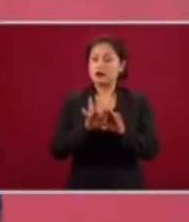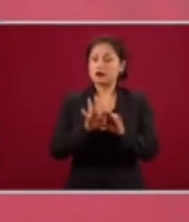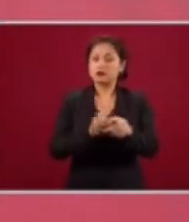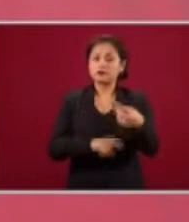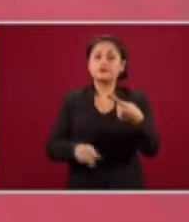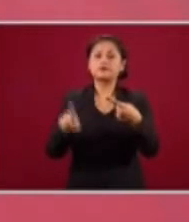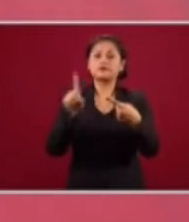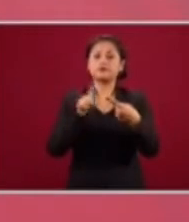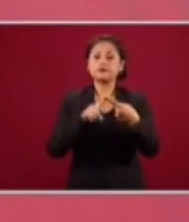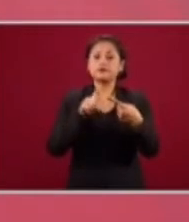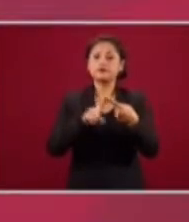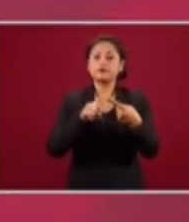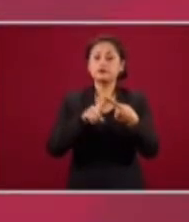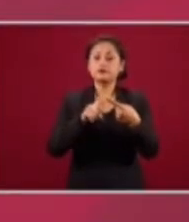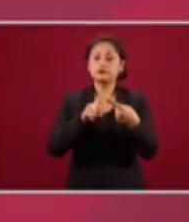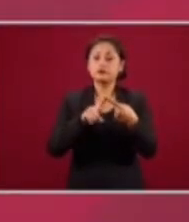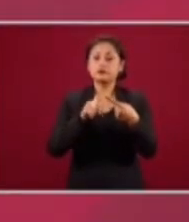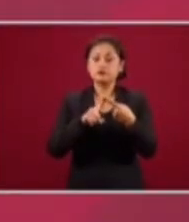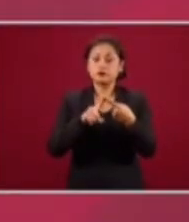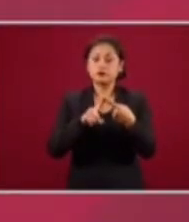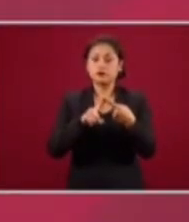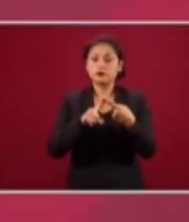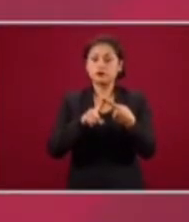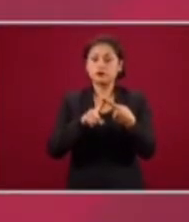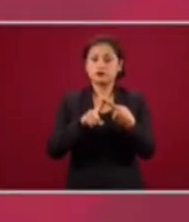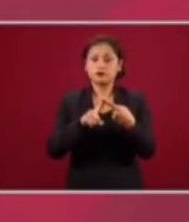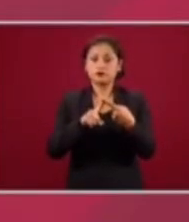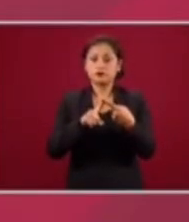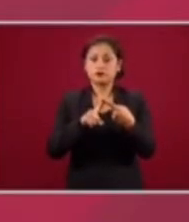la reestructuración de